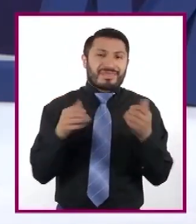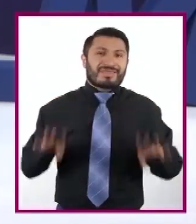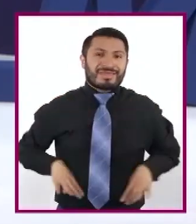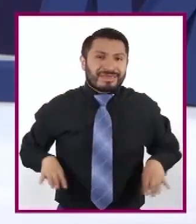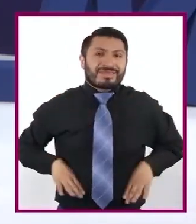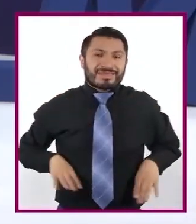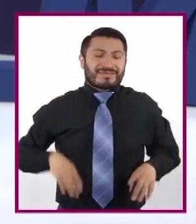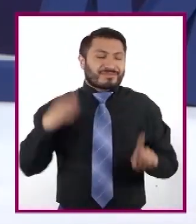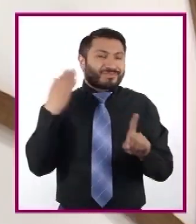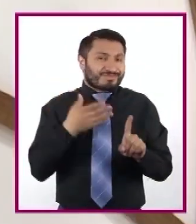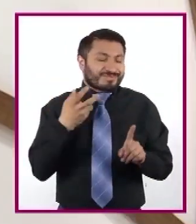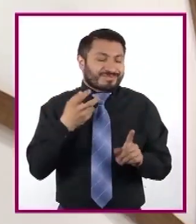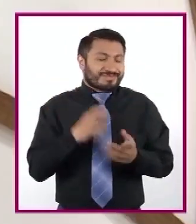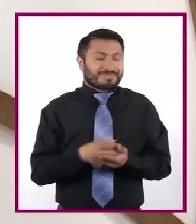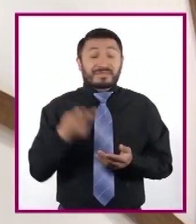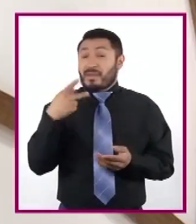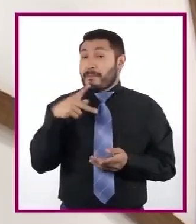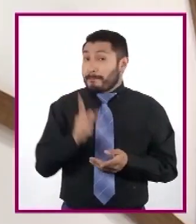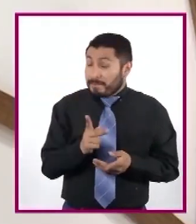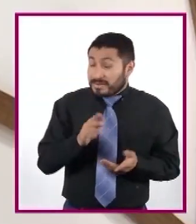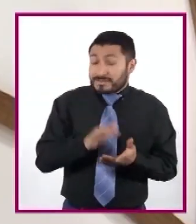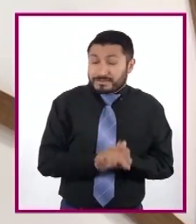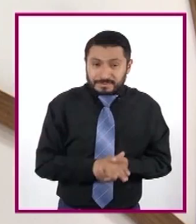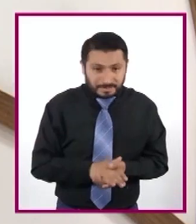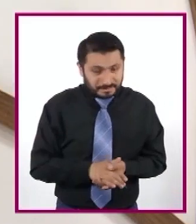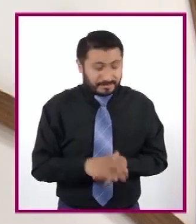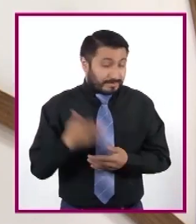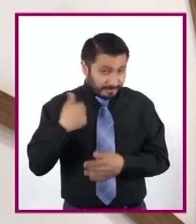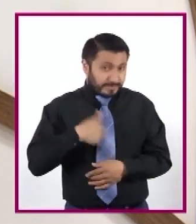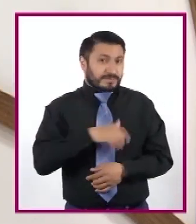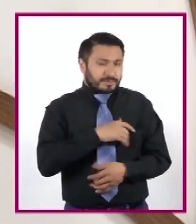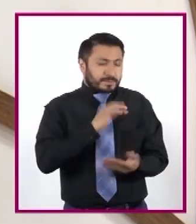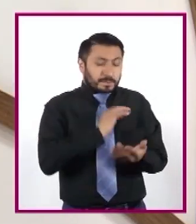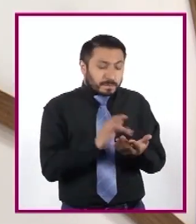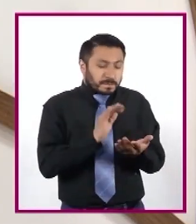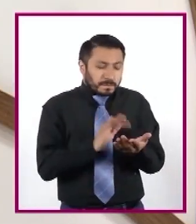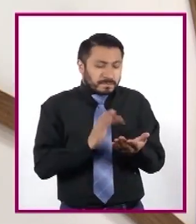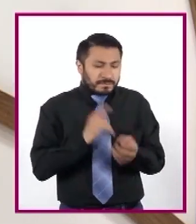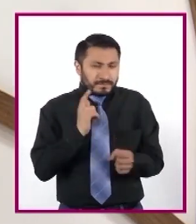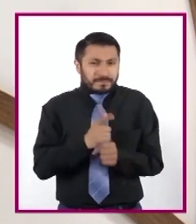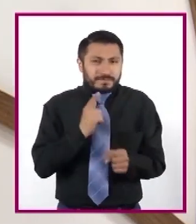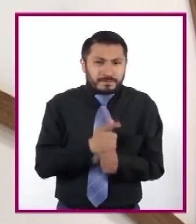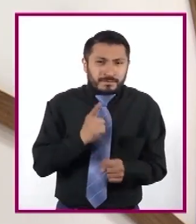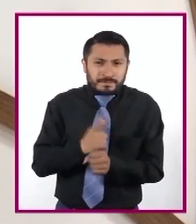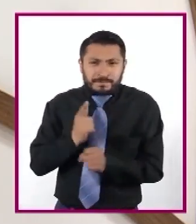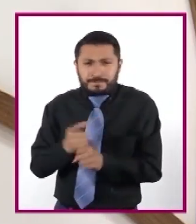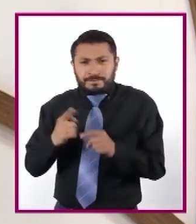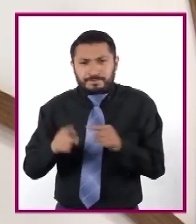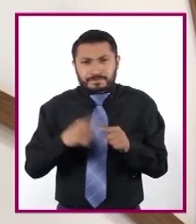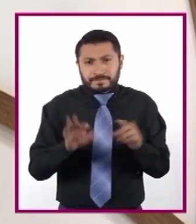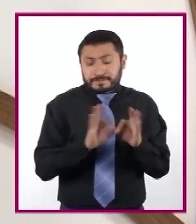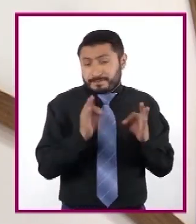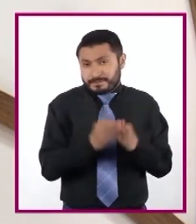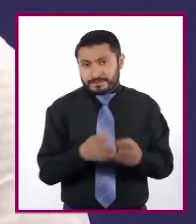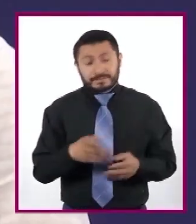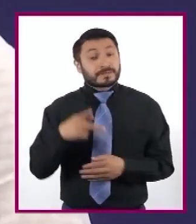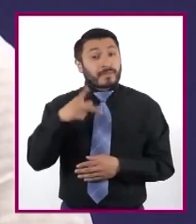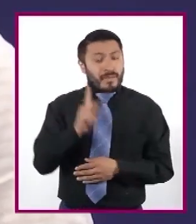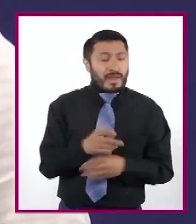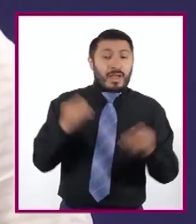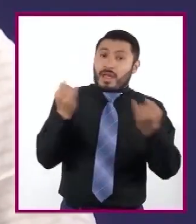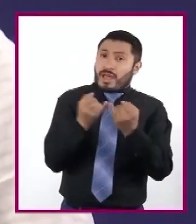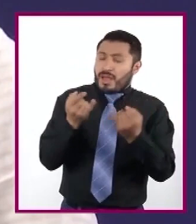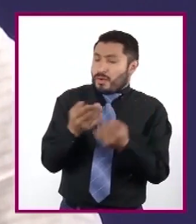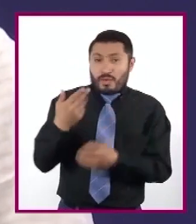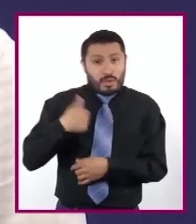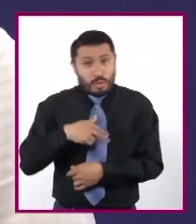dicho. Pero no solamente como lectores deben identificar estas maneras de abordar ciertas ideas, sino también como